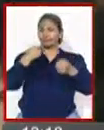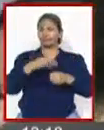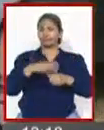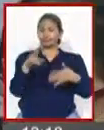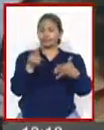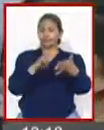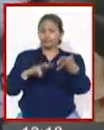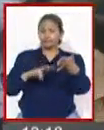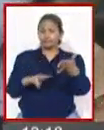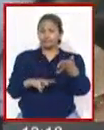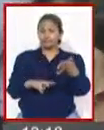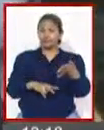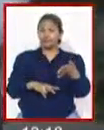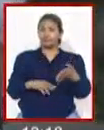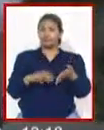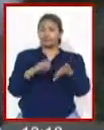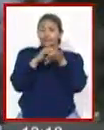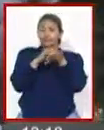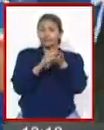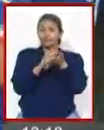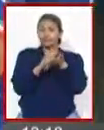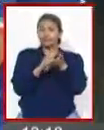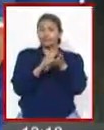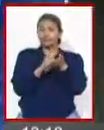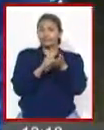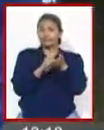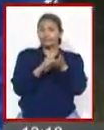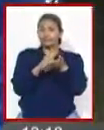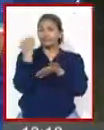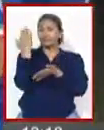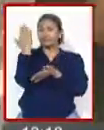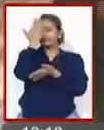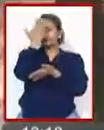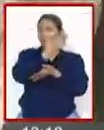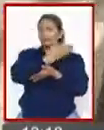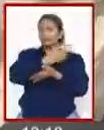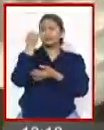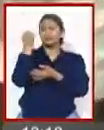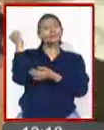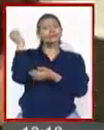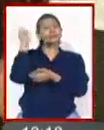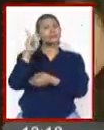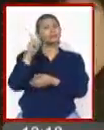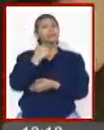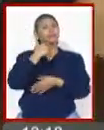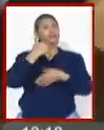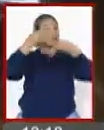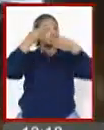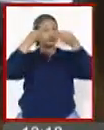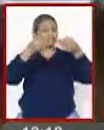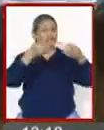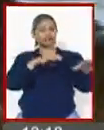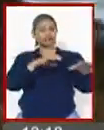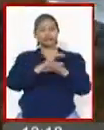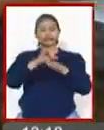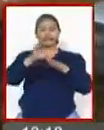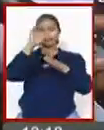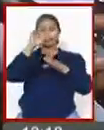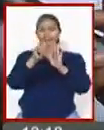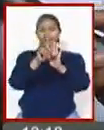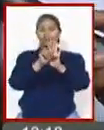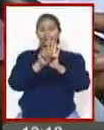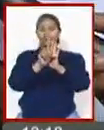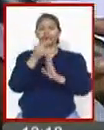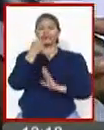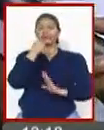leer un poquito, quitarse ese manto azul que tiene el Tribunal Supremo Electoral y decidir y hacer cumplir la ley